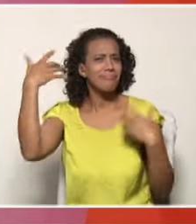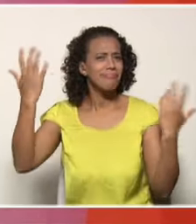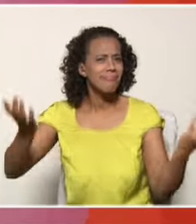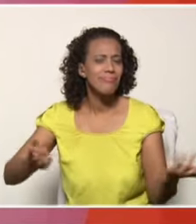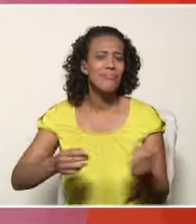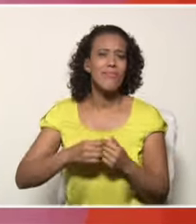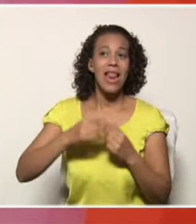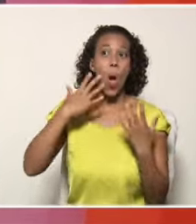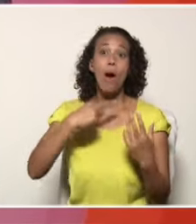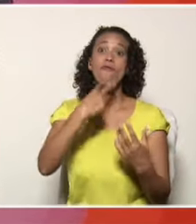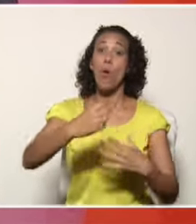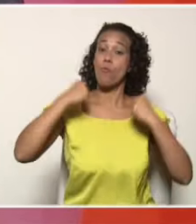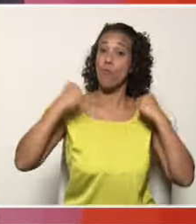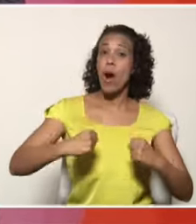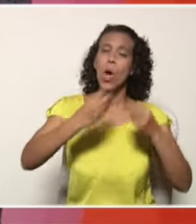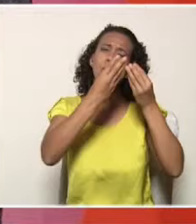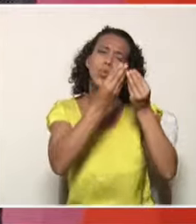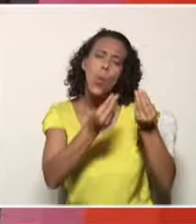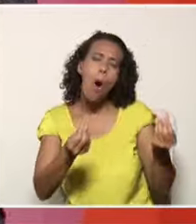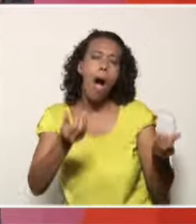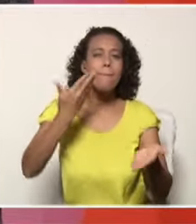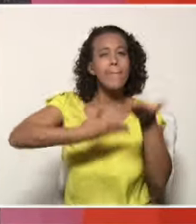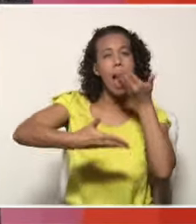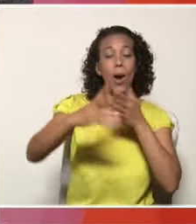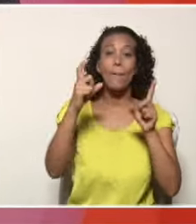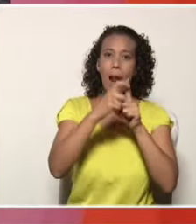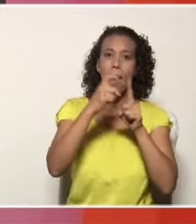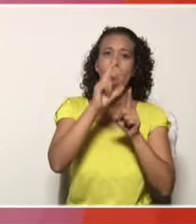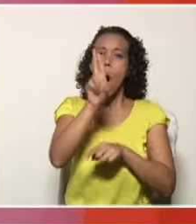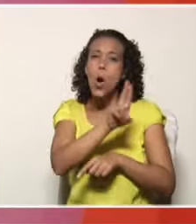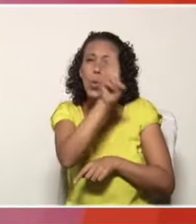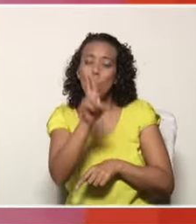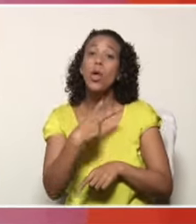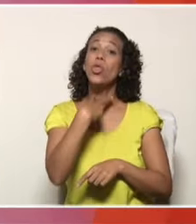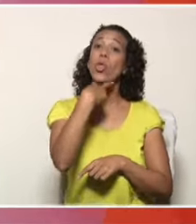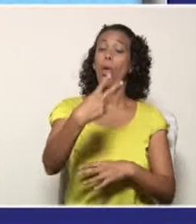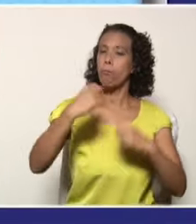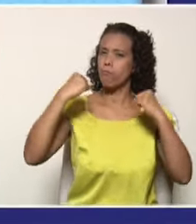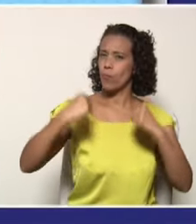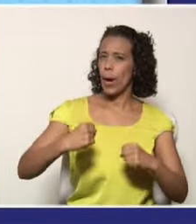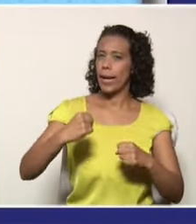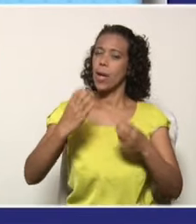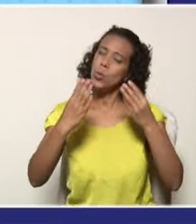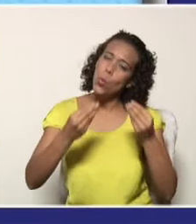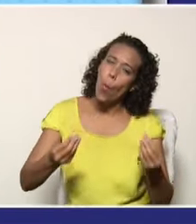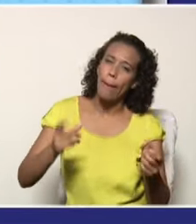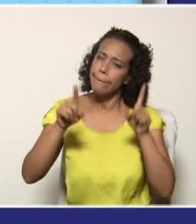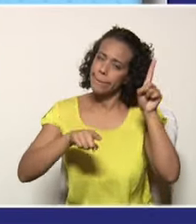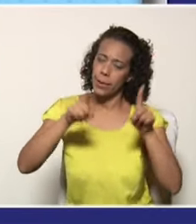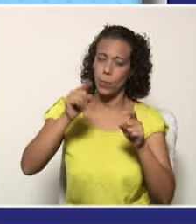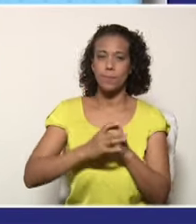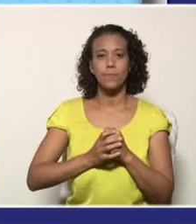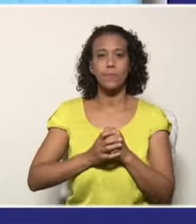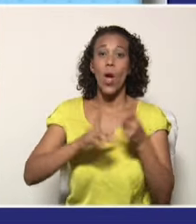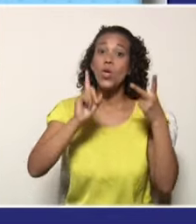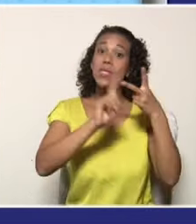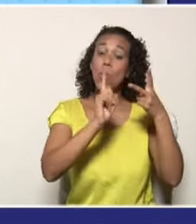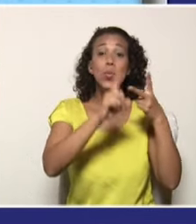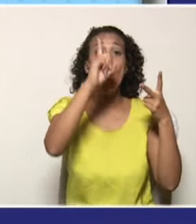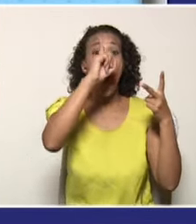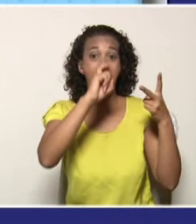y la entonación. Pues ahí jugamos con las palabras, con lo que es el tono y la entonación. Vamos con segundo